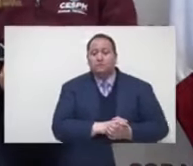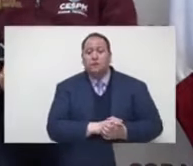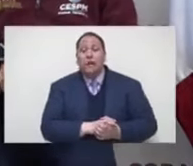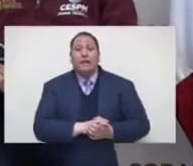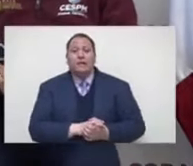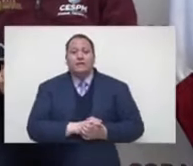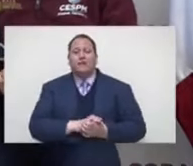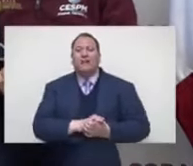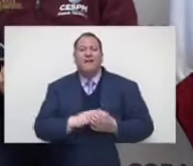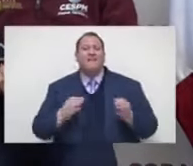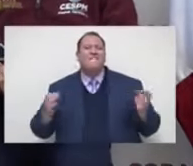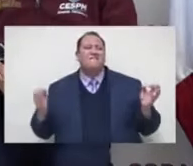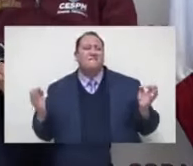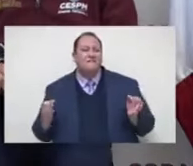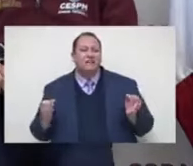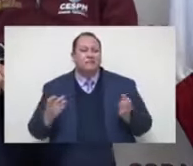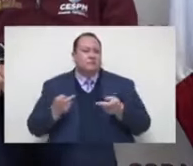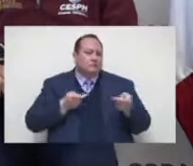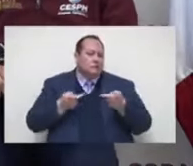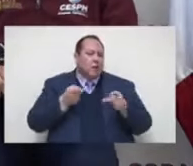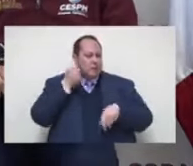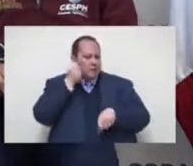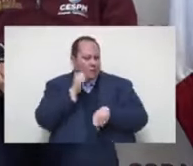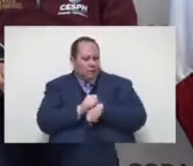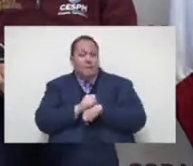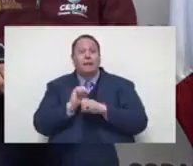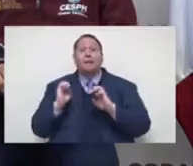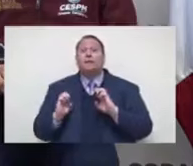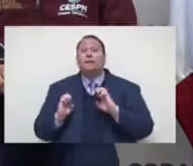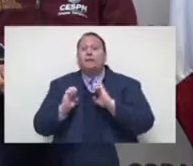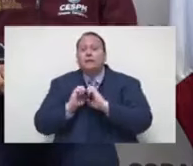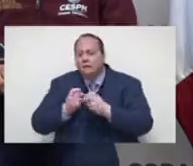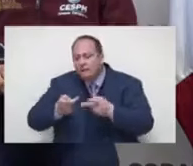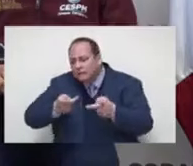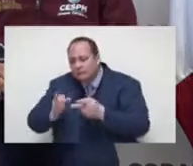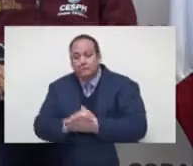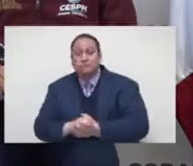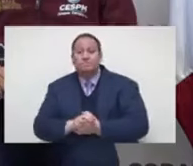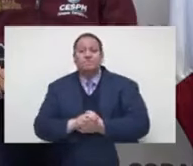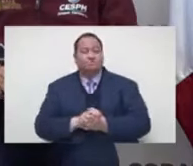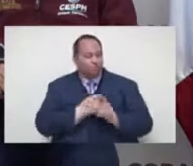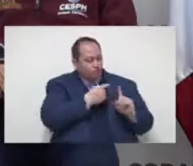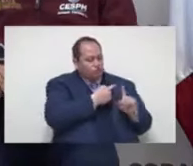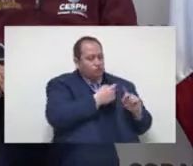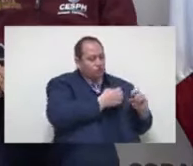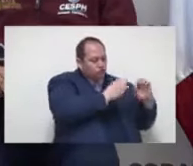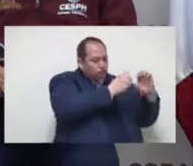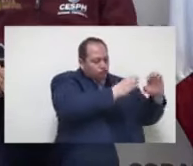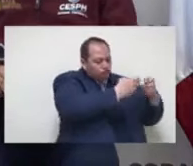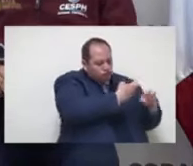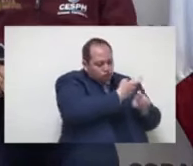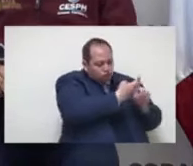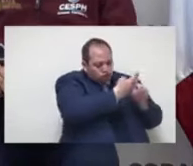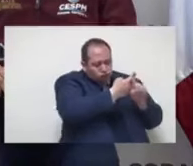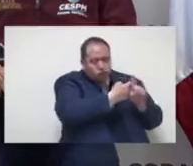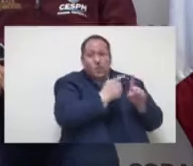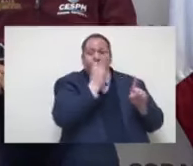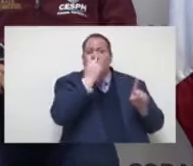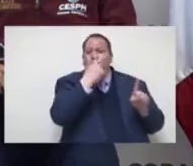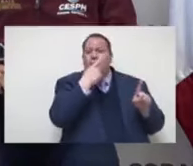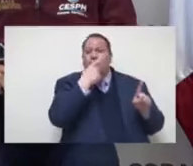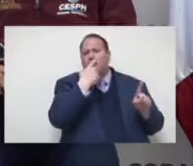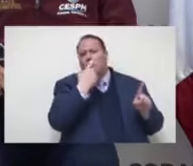plan invernal de la Secretaría y el plan emergente fue que las estaciones estuvieran con atención 24